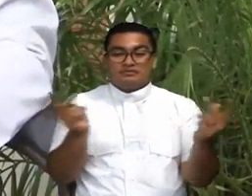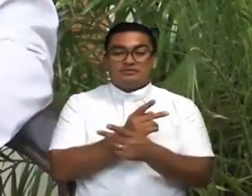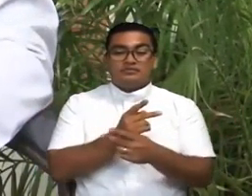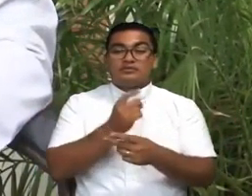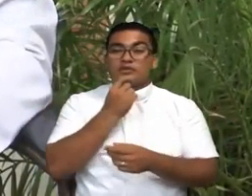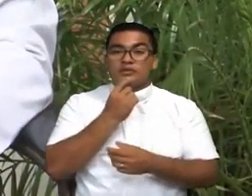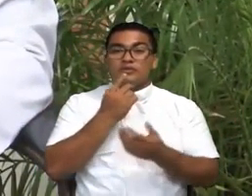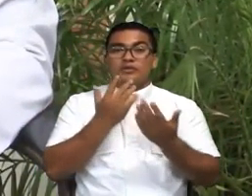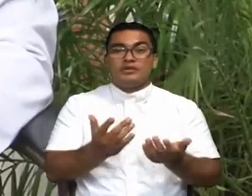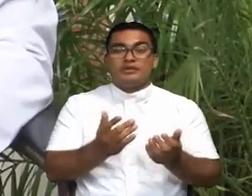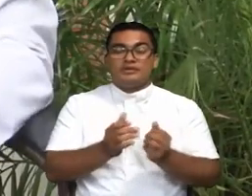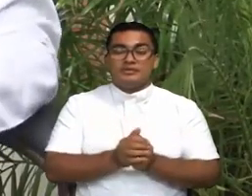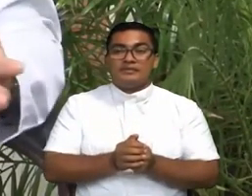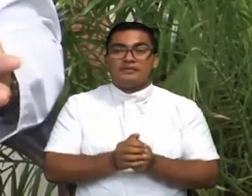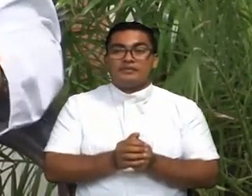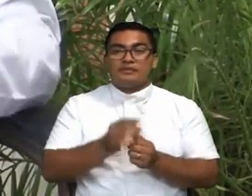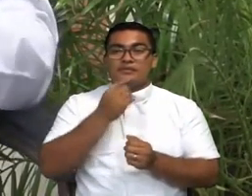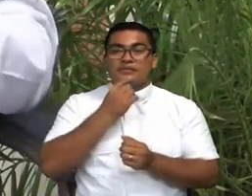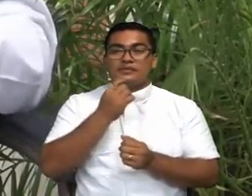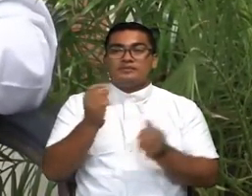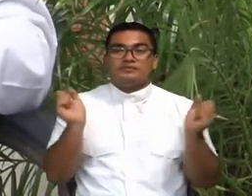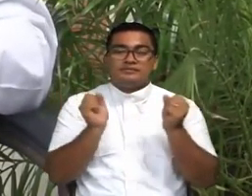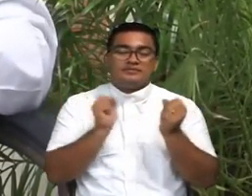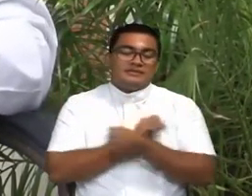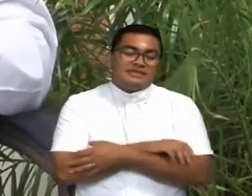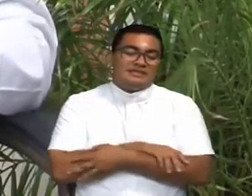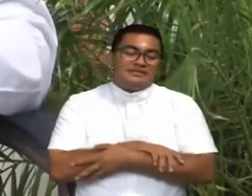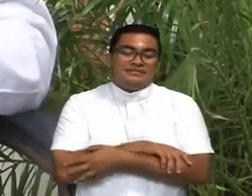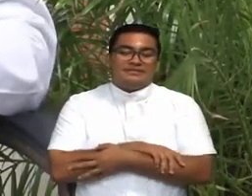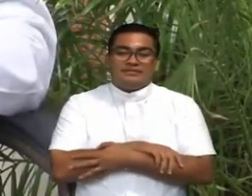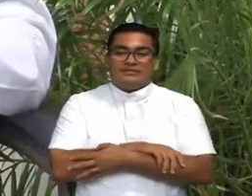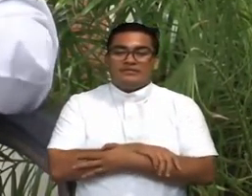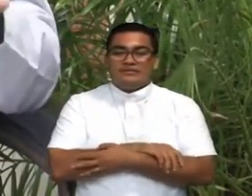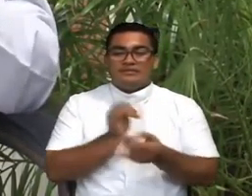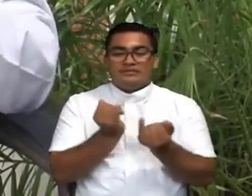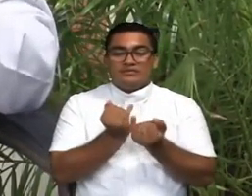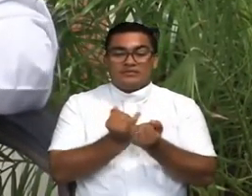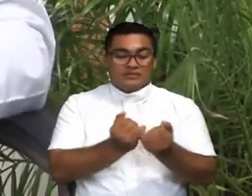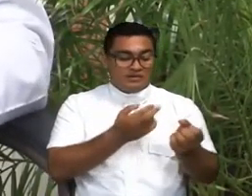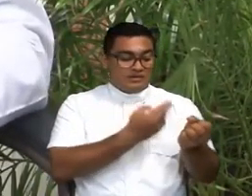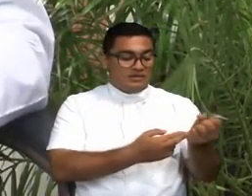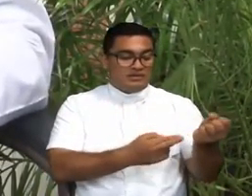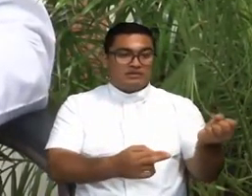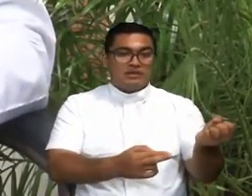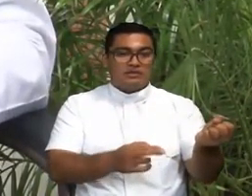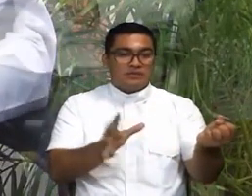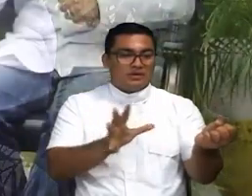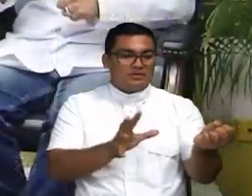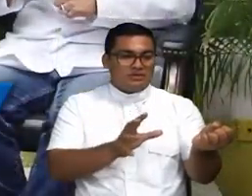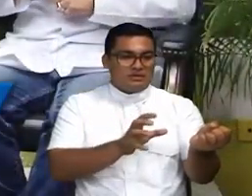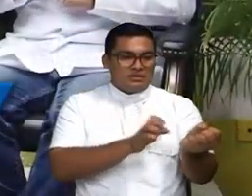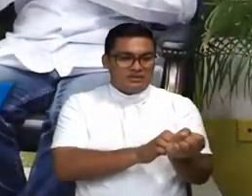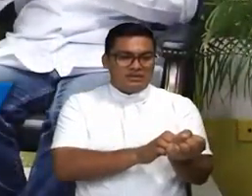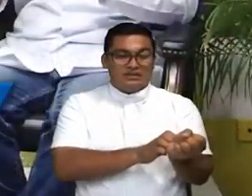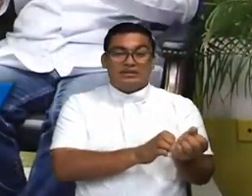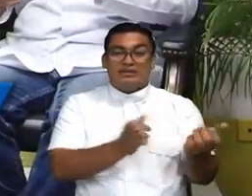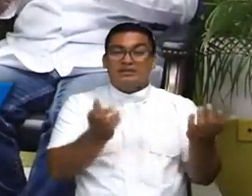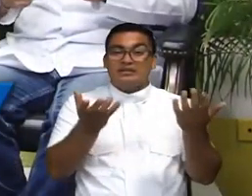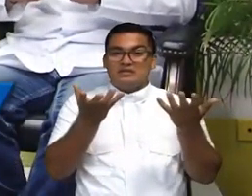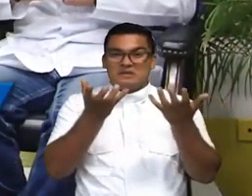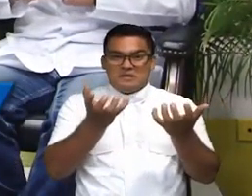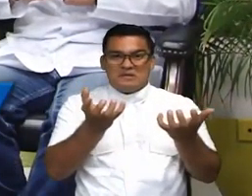decir ustedes. ¿Qué es lo que causa el frío? El frío lo que causa es que nuestros vasos sanguíneos se contraigan, ¿ya? Al